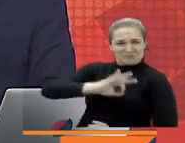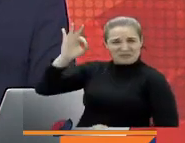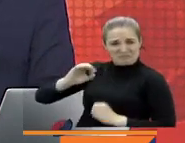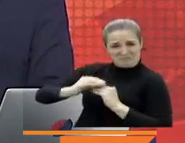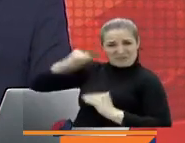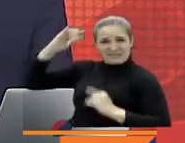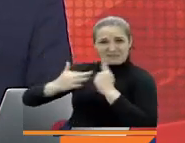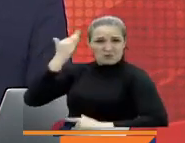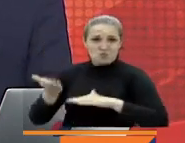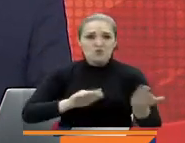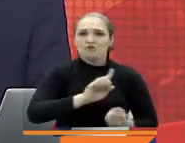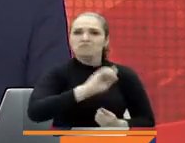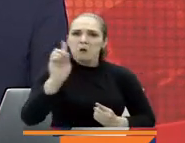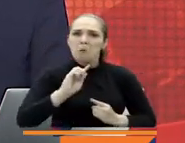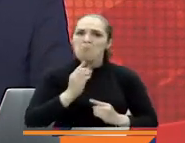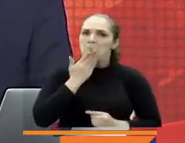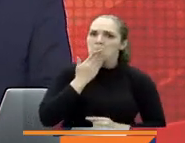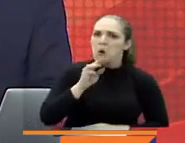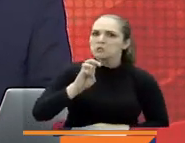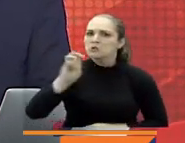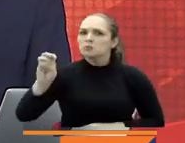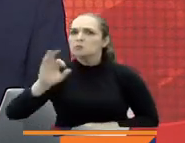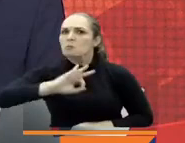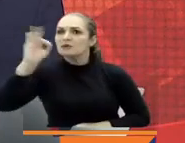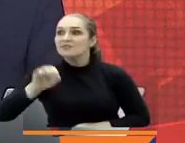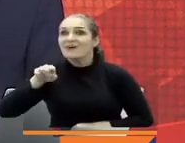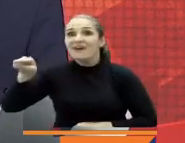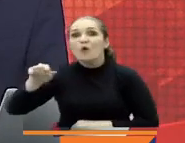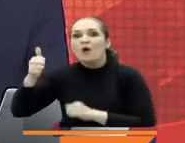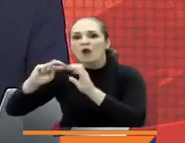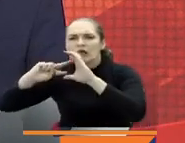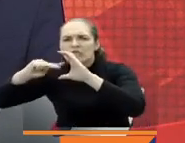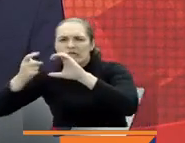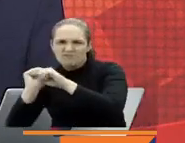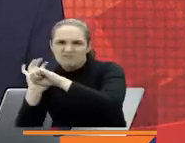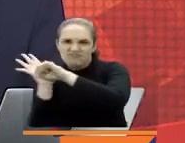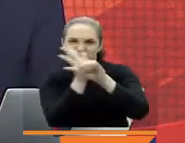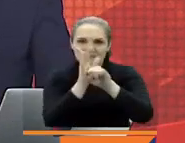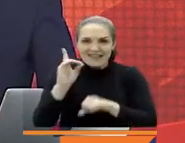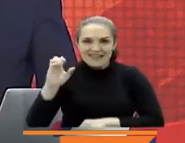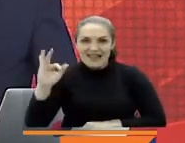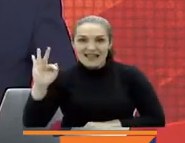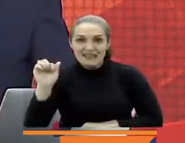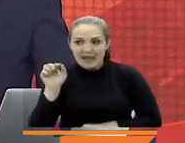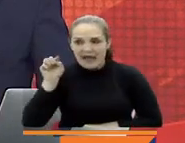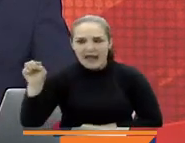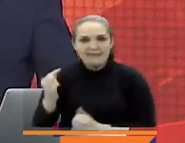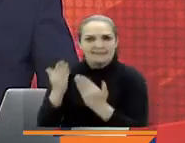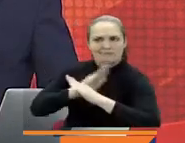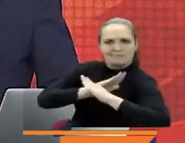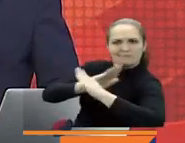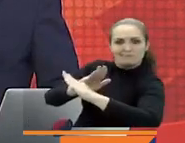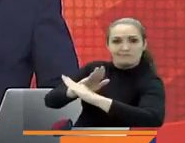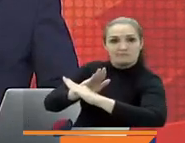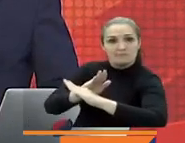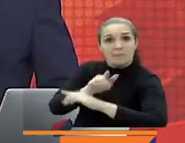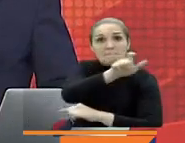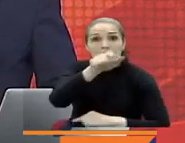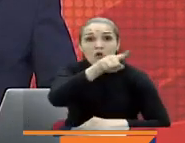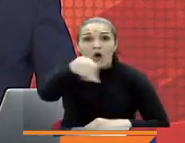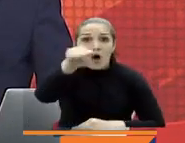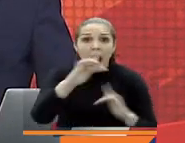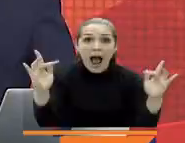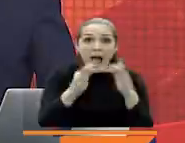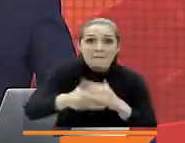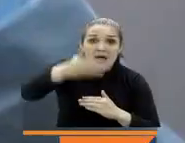presencia en el país. Además, el llamado por parte del gobierno nacional es para que los grupos que ya están priorizados asistan a los puntos de vacunación para recibir el